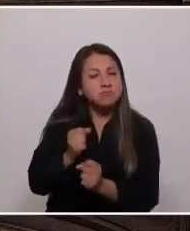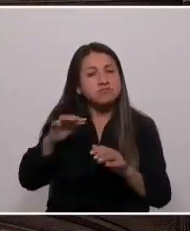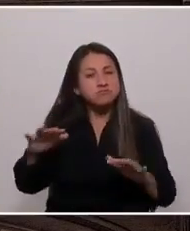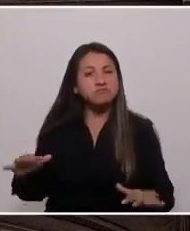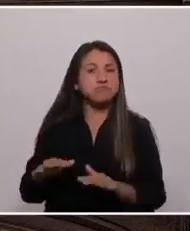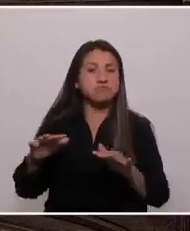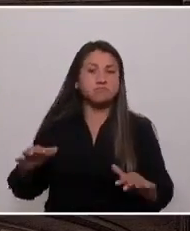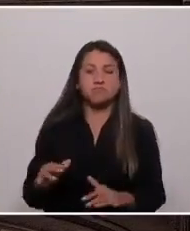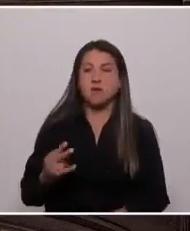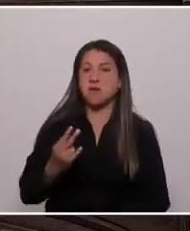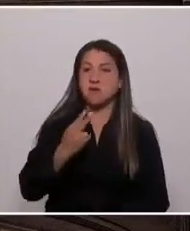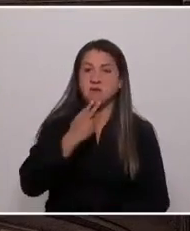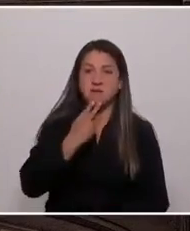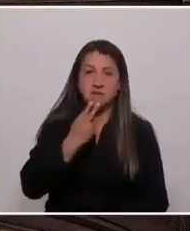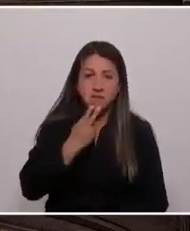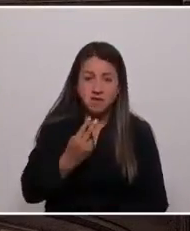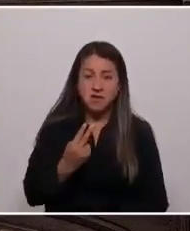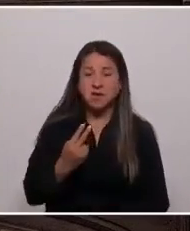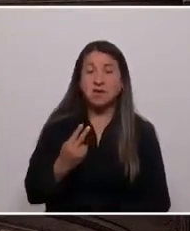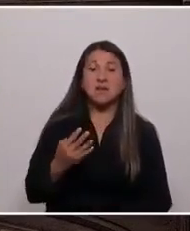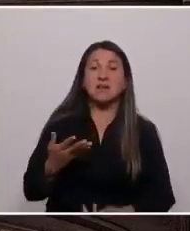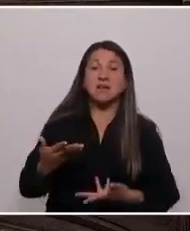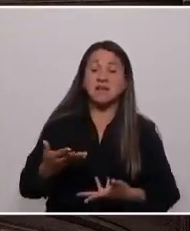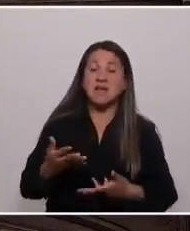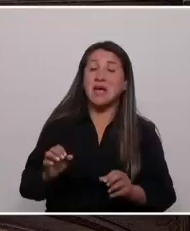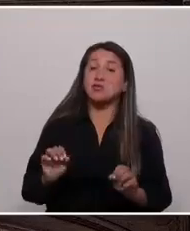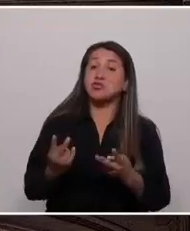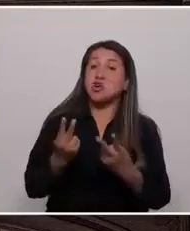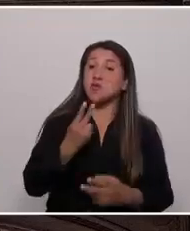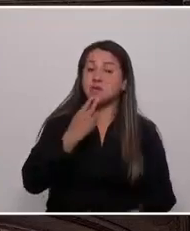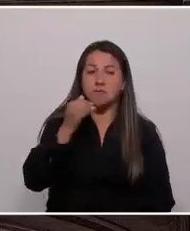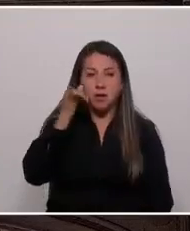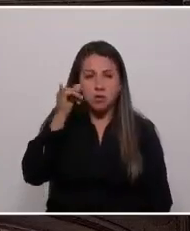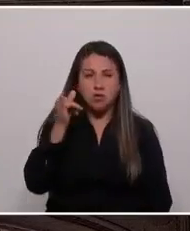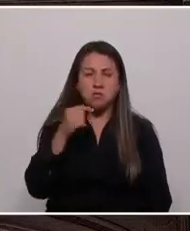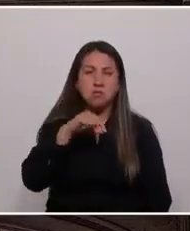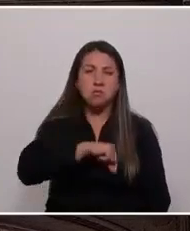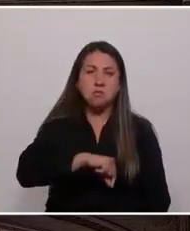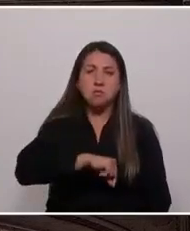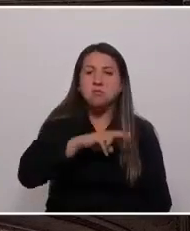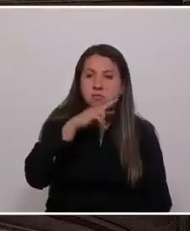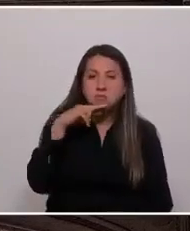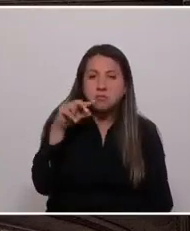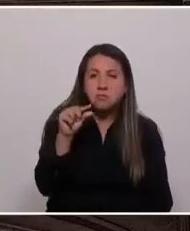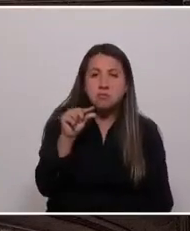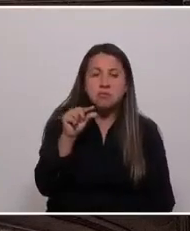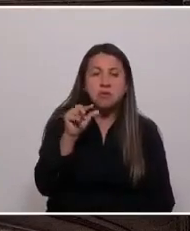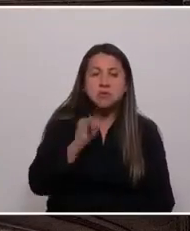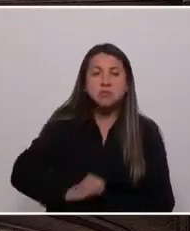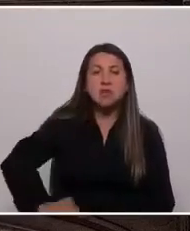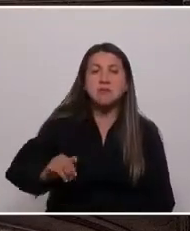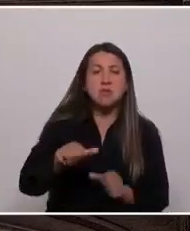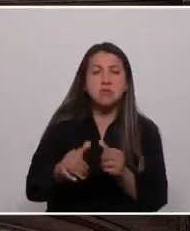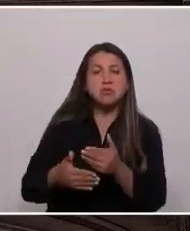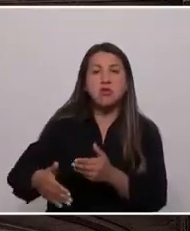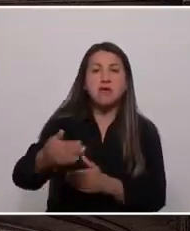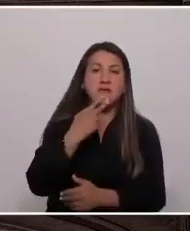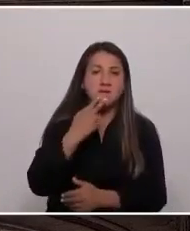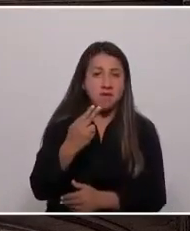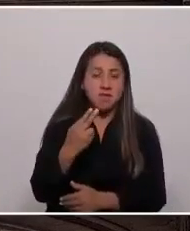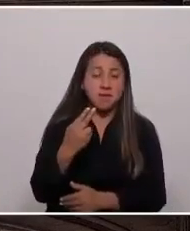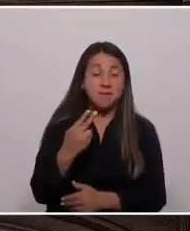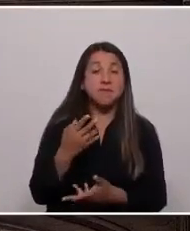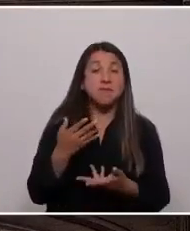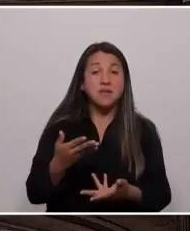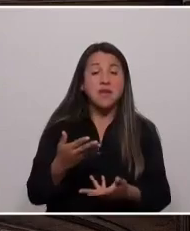perdón a sobrevivir con míseras pensiones el resto de sus vidas en esta tierra desde aquí les quiero transmitir a todas y todos